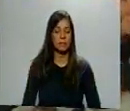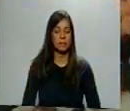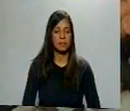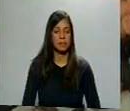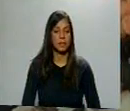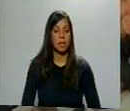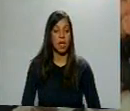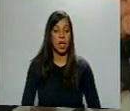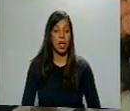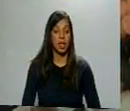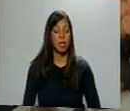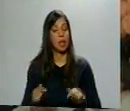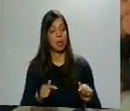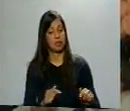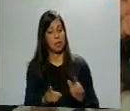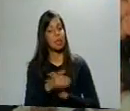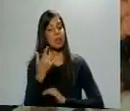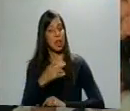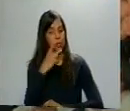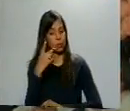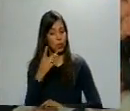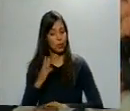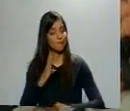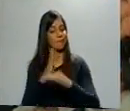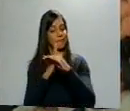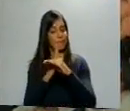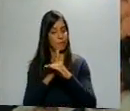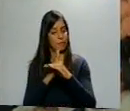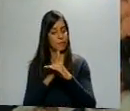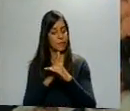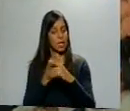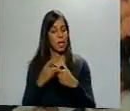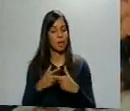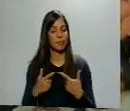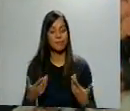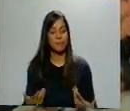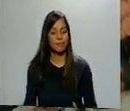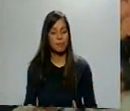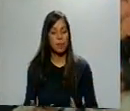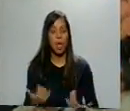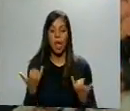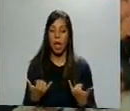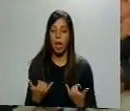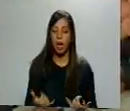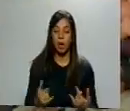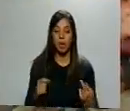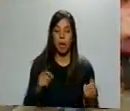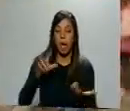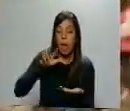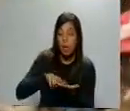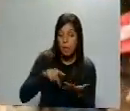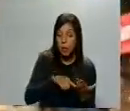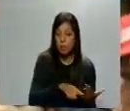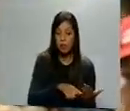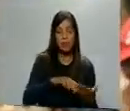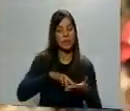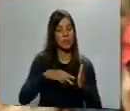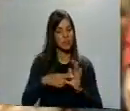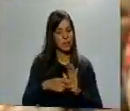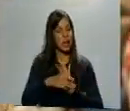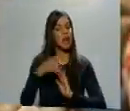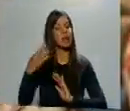Hasta allí llegan los derechos políticos. Ahora, con la aprobación de este decreto, nosotros eso lo vamos a